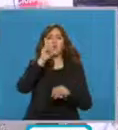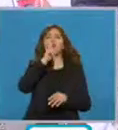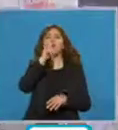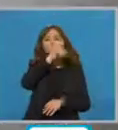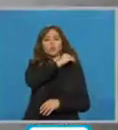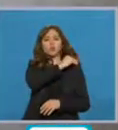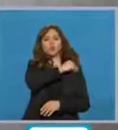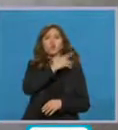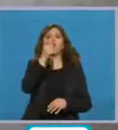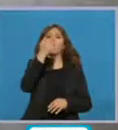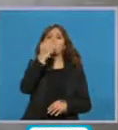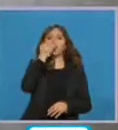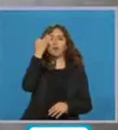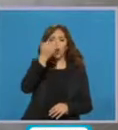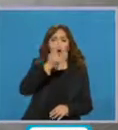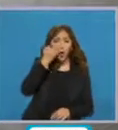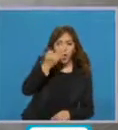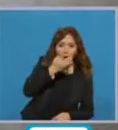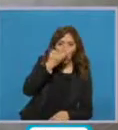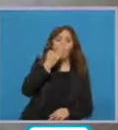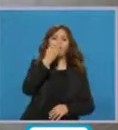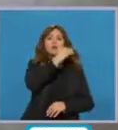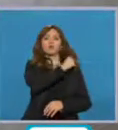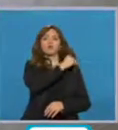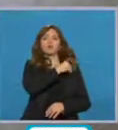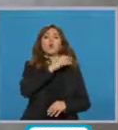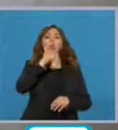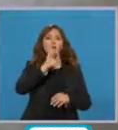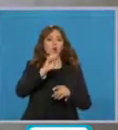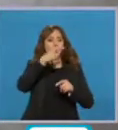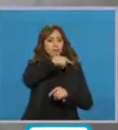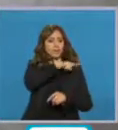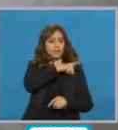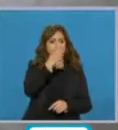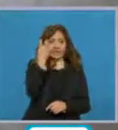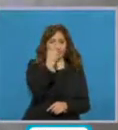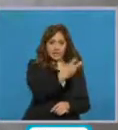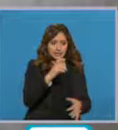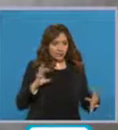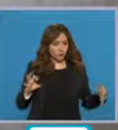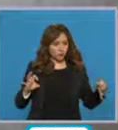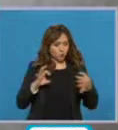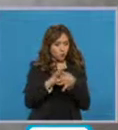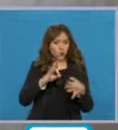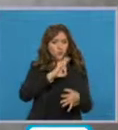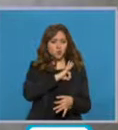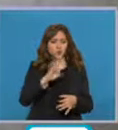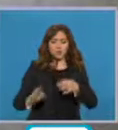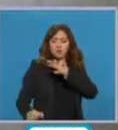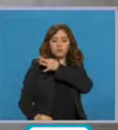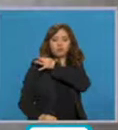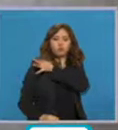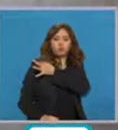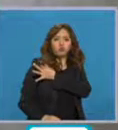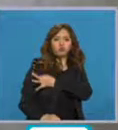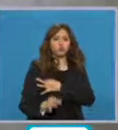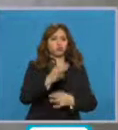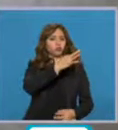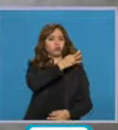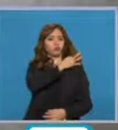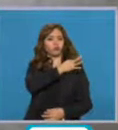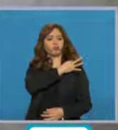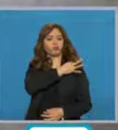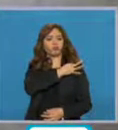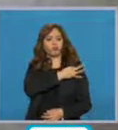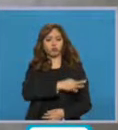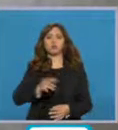detallitos, florecitas que se están utilizando muchísimo, Mira, ahí encaje. vemos uno, Ay, mira qué lindo está ese. Ajá, que tienes todos los detalles en la parte de